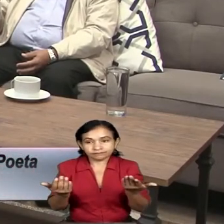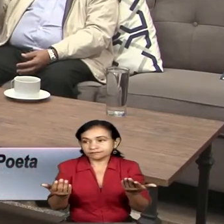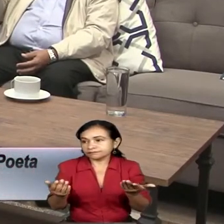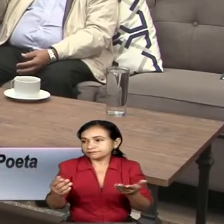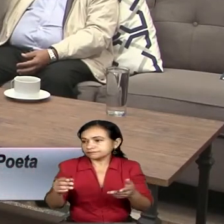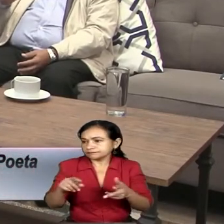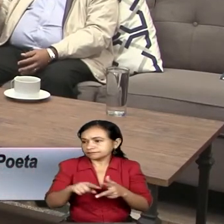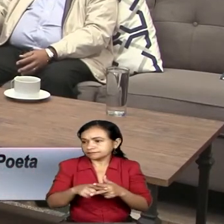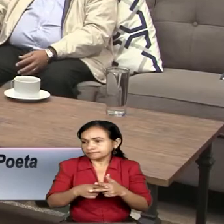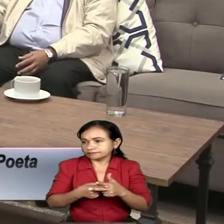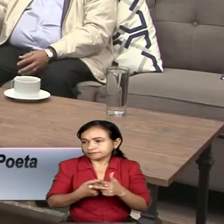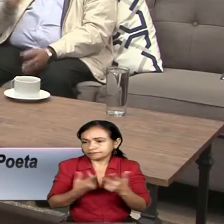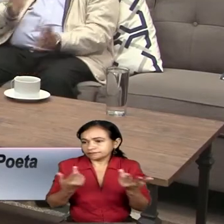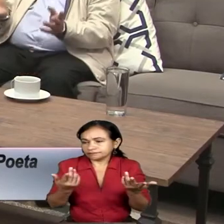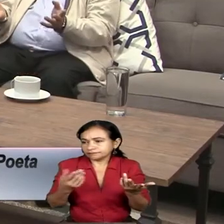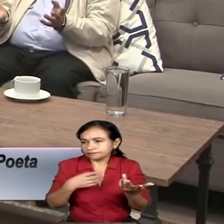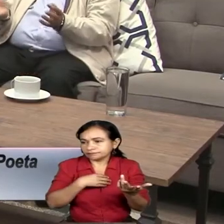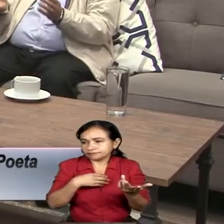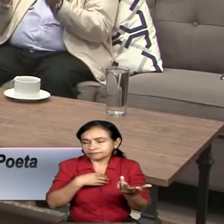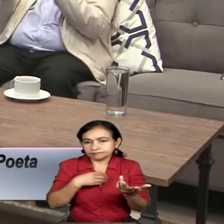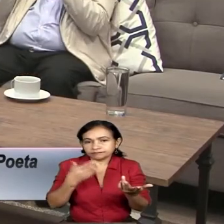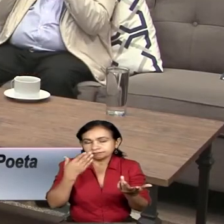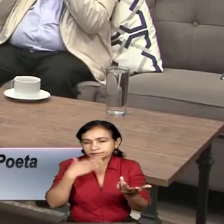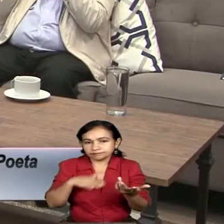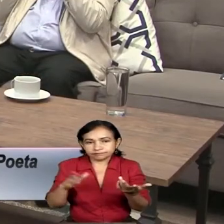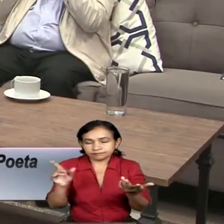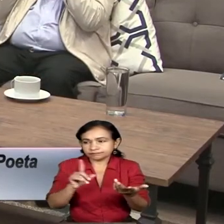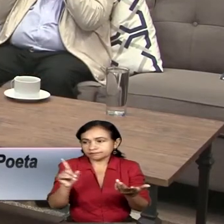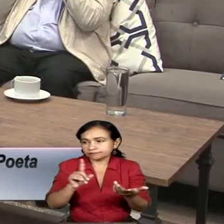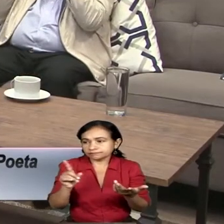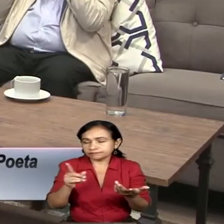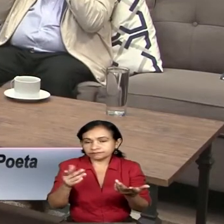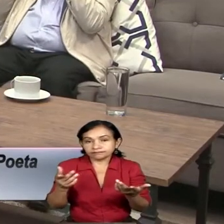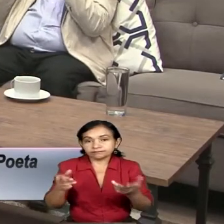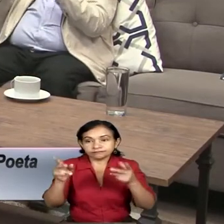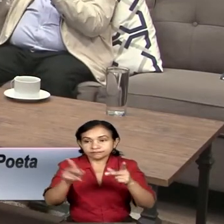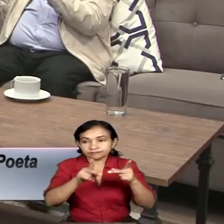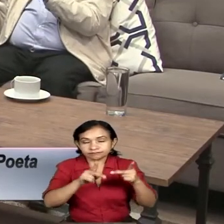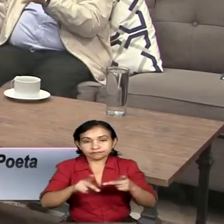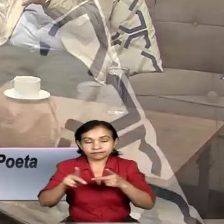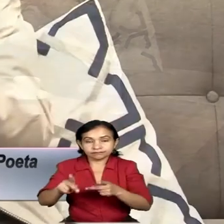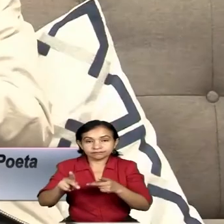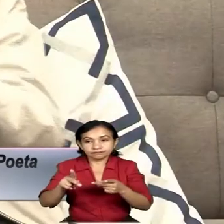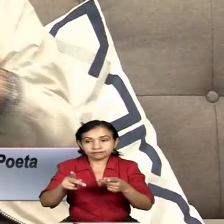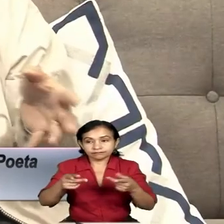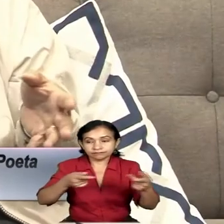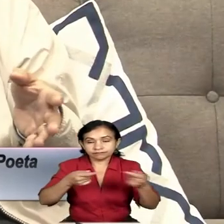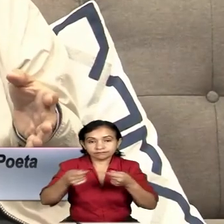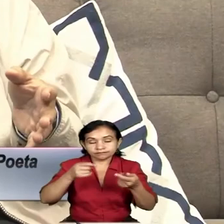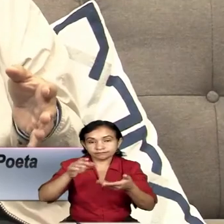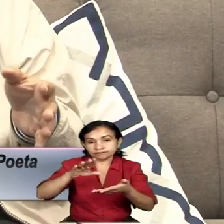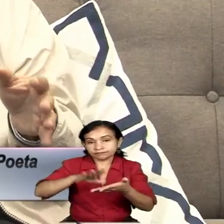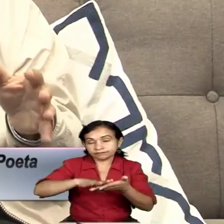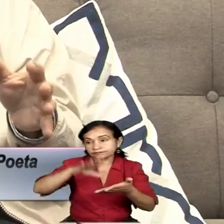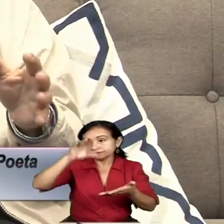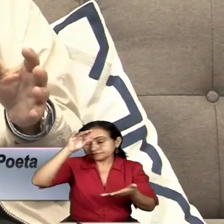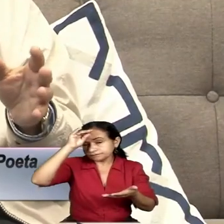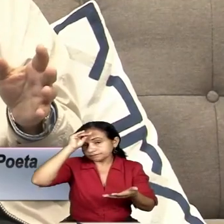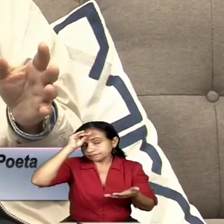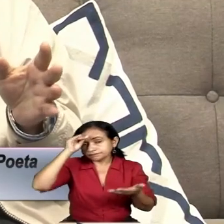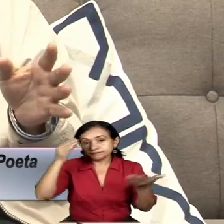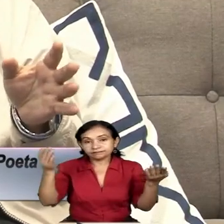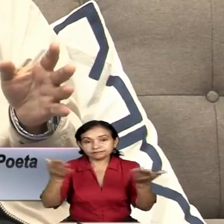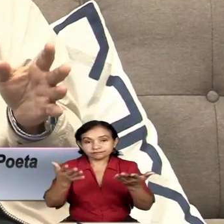comenzaste, y no es que sea malo, es que es ese cassette que nos han vendido, que nos han metido, y no nos